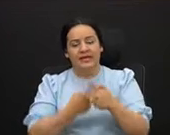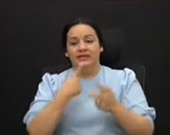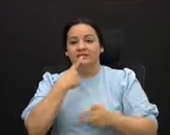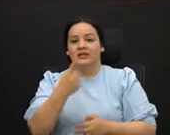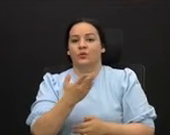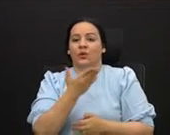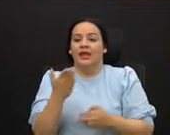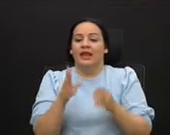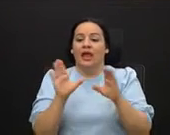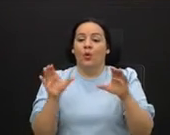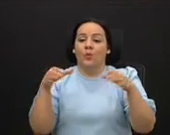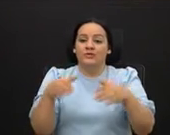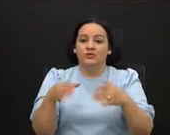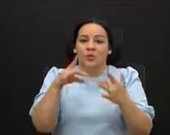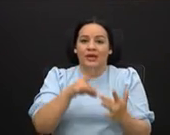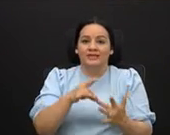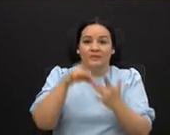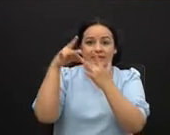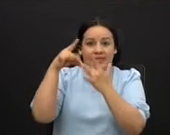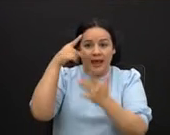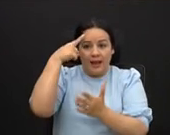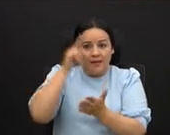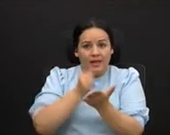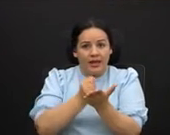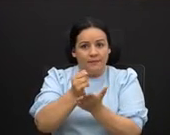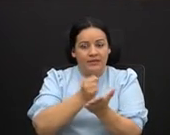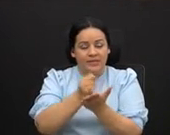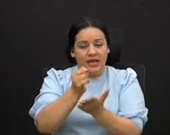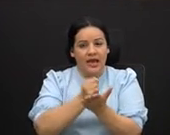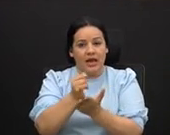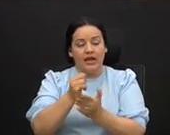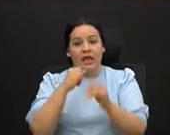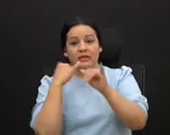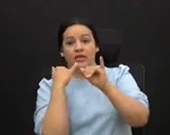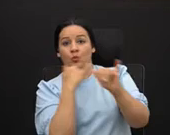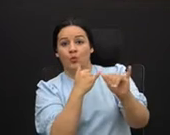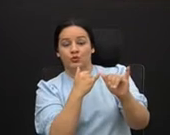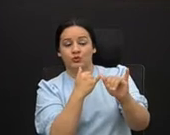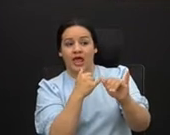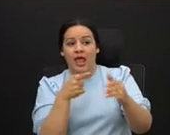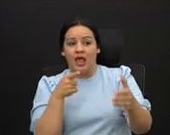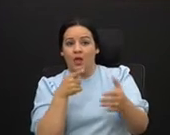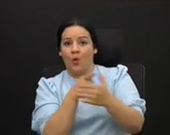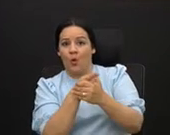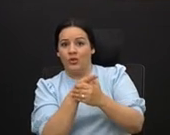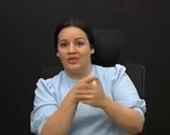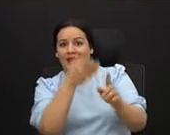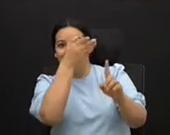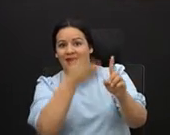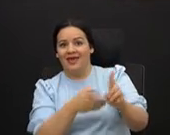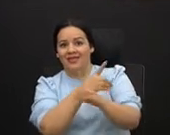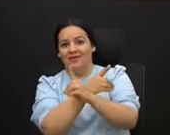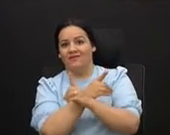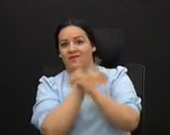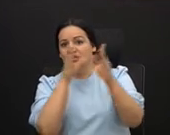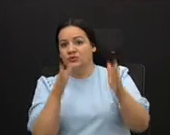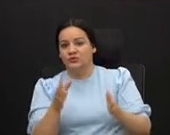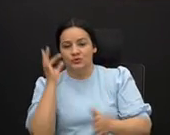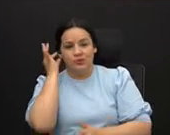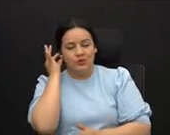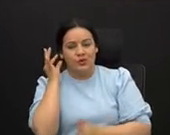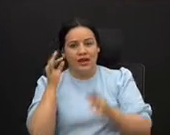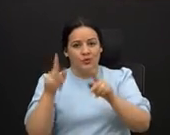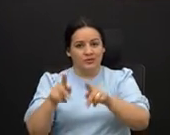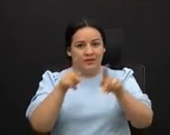la Comisión Especial para investigar la denuncia en contra de la defensora de los habitantes con mis compañeros y